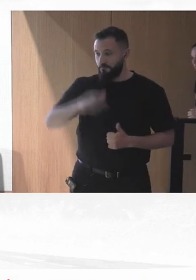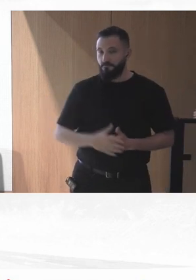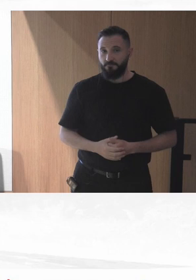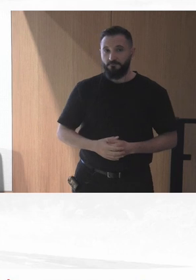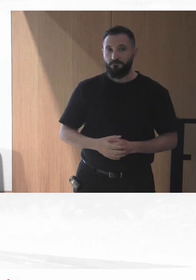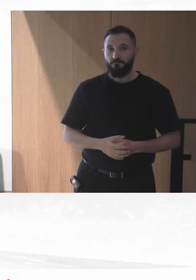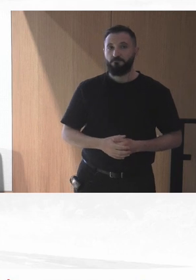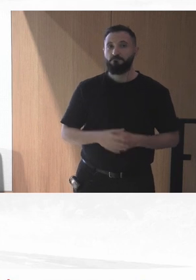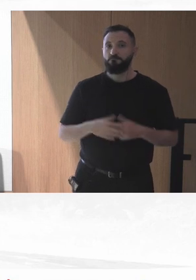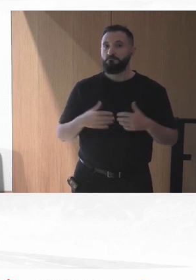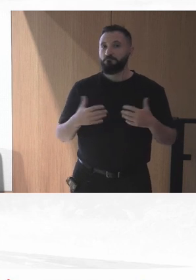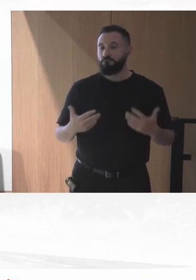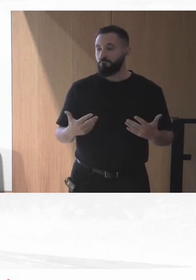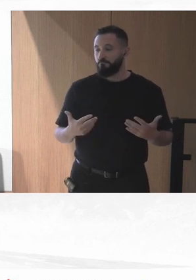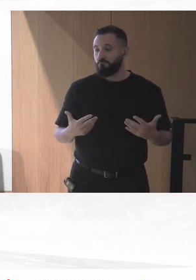Y